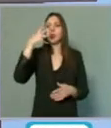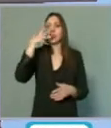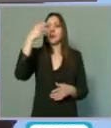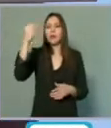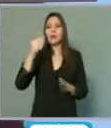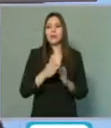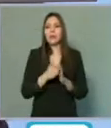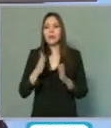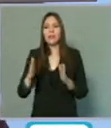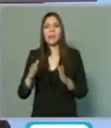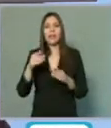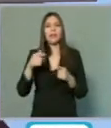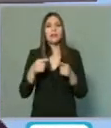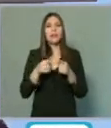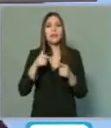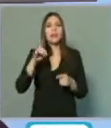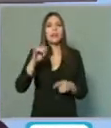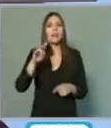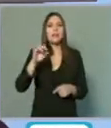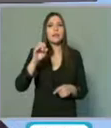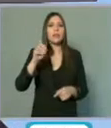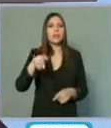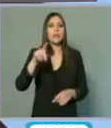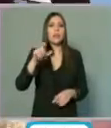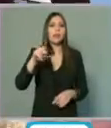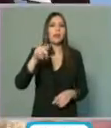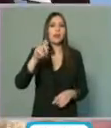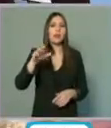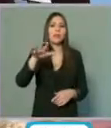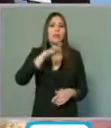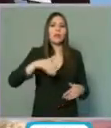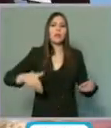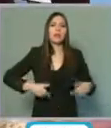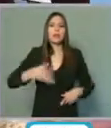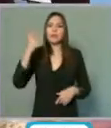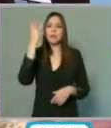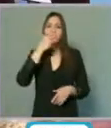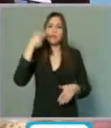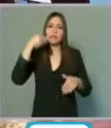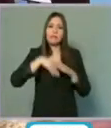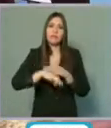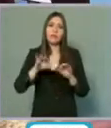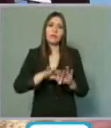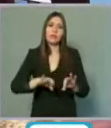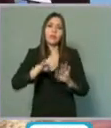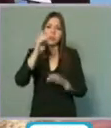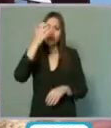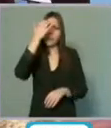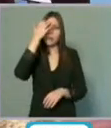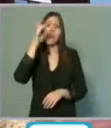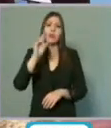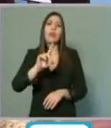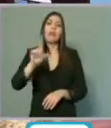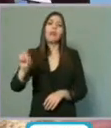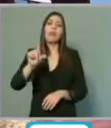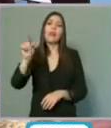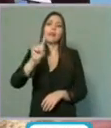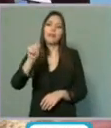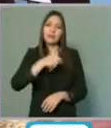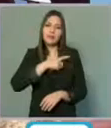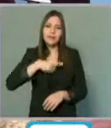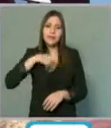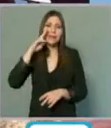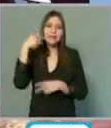unos pasos de División del Norte. El teatro también es un teatro colonial hermoso que vale la pena conocer. No dejes Ay, para ojalá que mañana vaya. lo que puedes ver